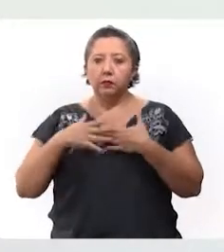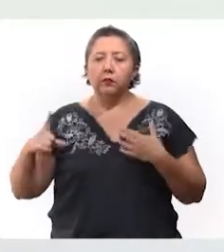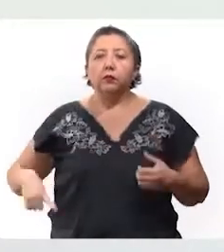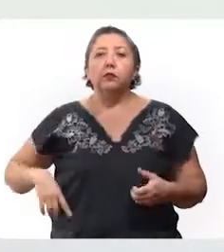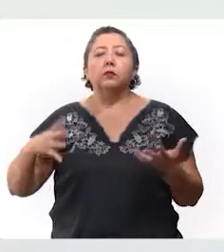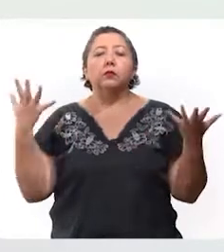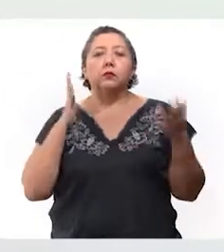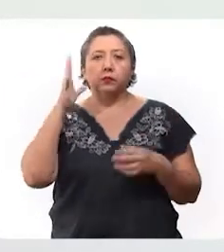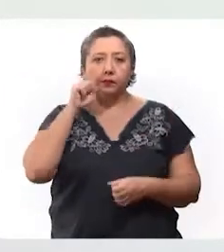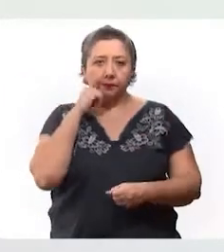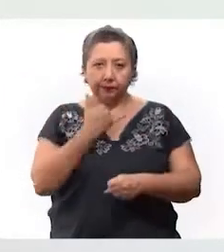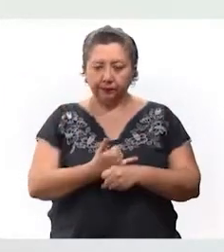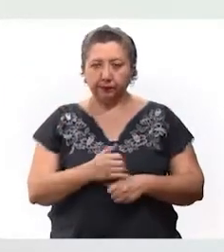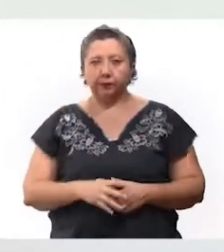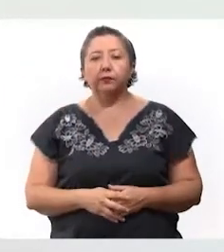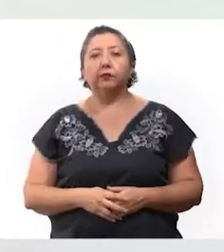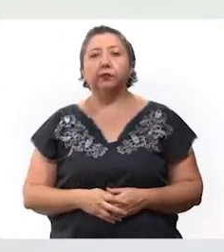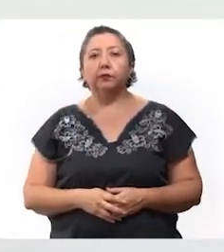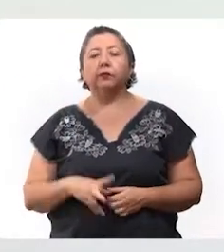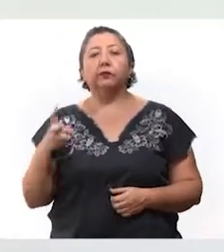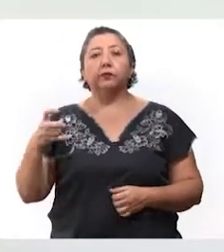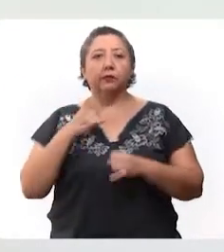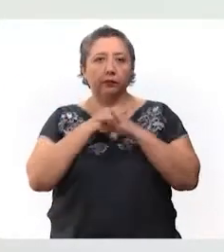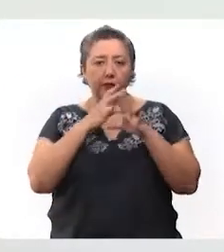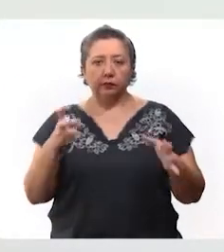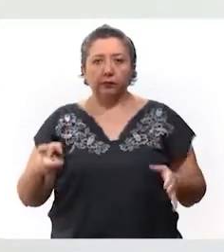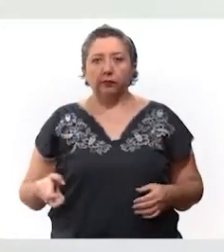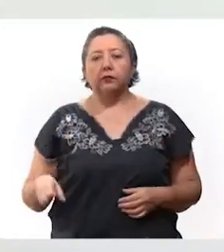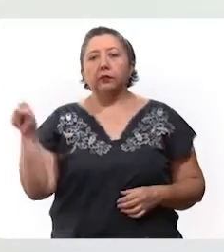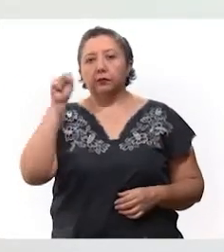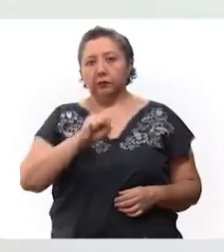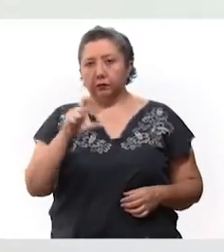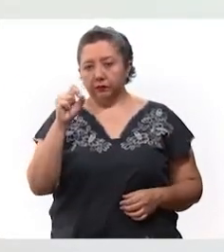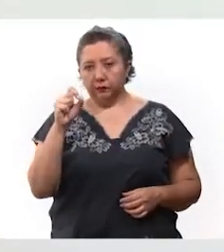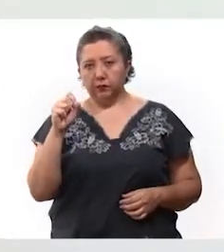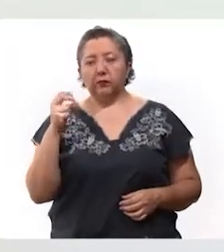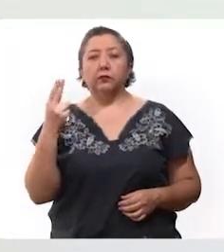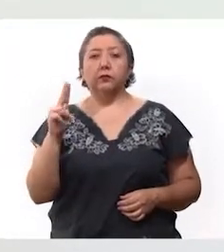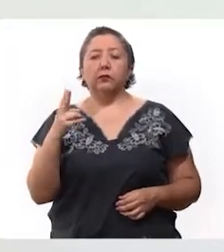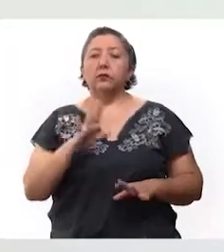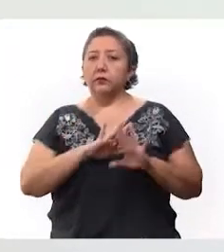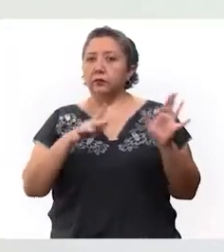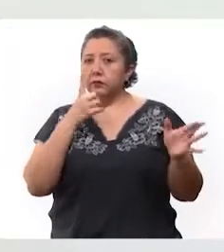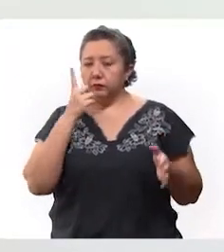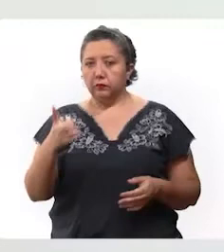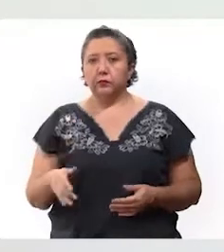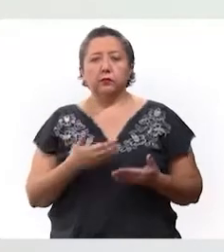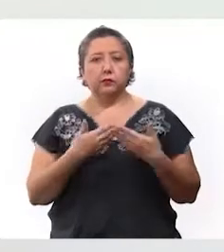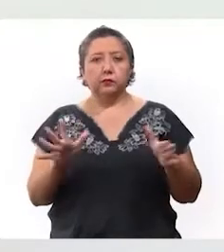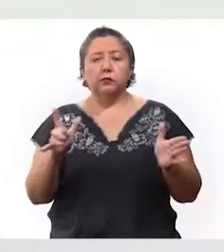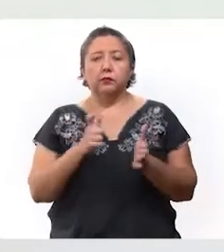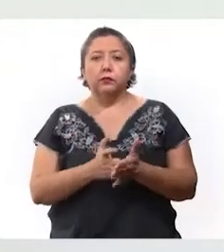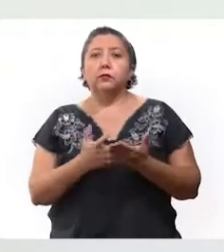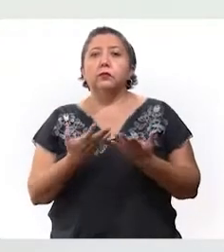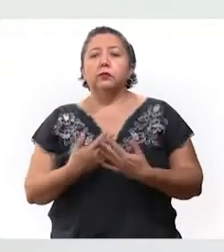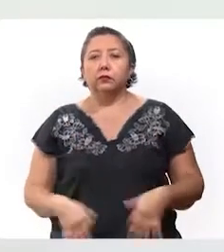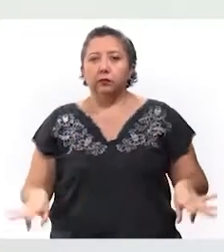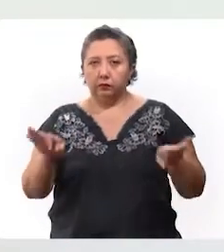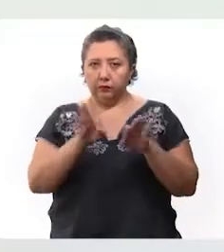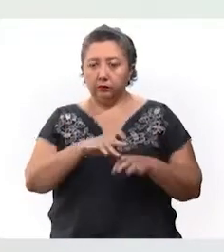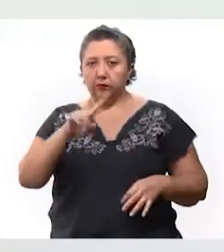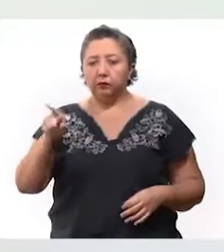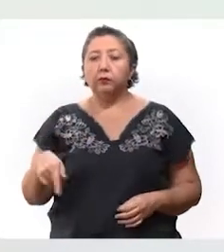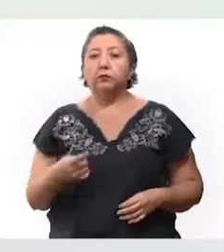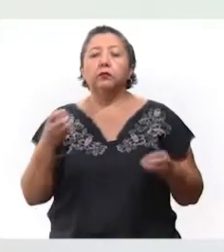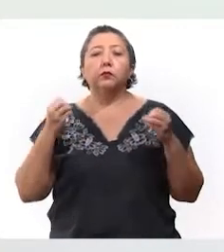en coordinación con la Secretaría del Bienestar. Este es el parte médico de este sábado 20 de noviembre. Como se ha señalado, en la reapertura económica los datos